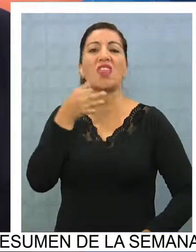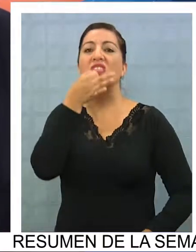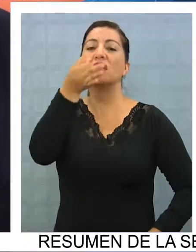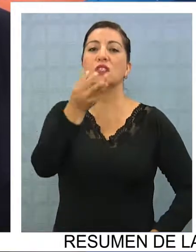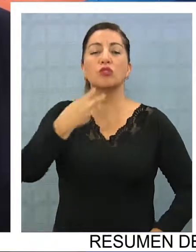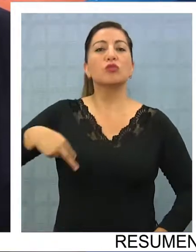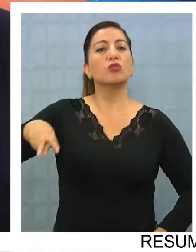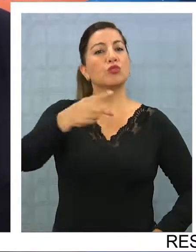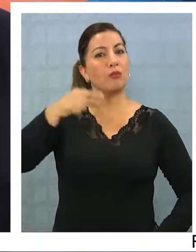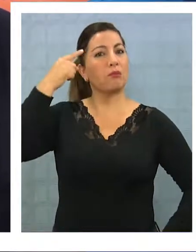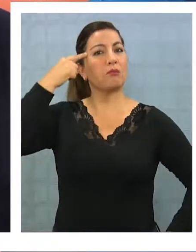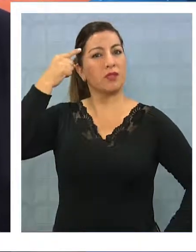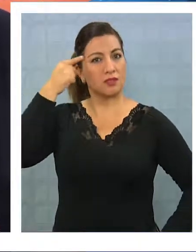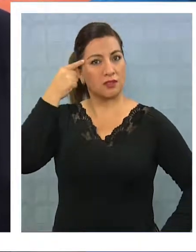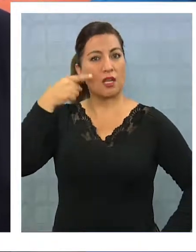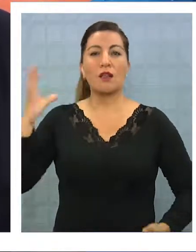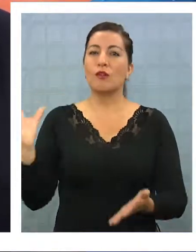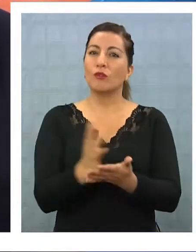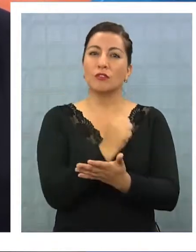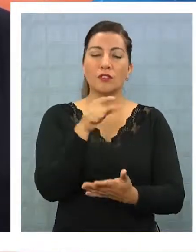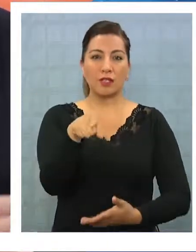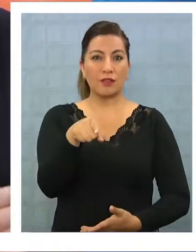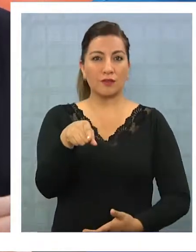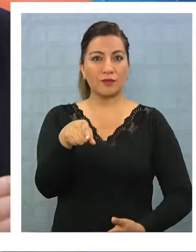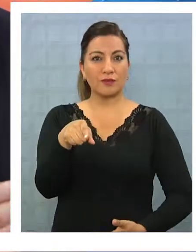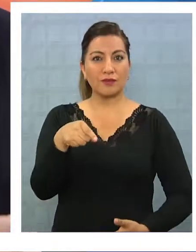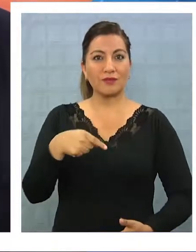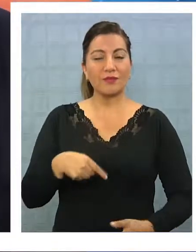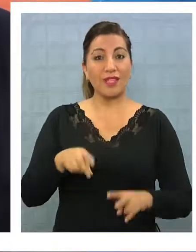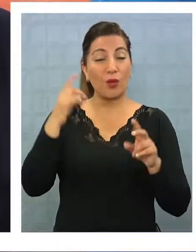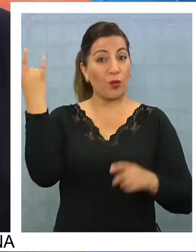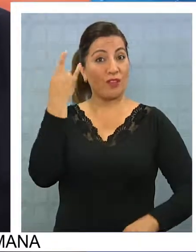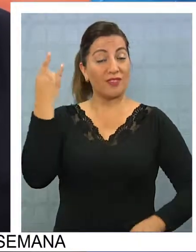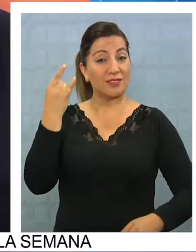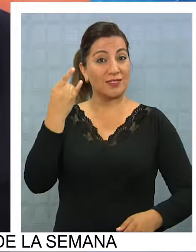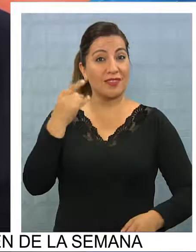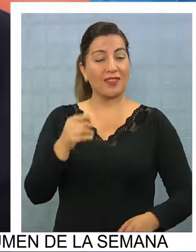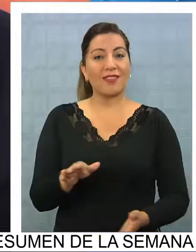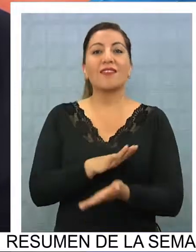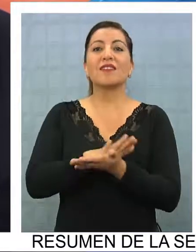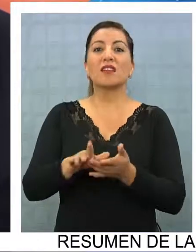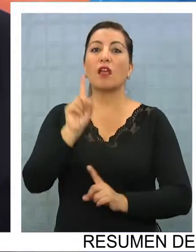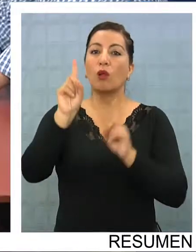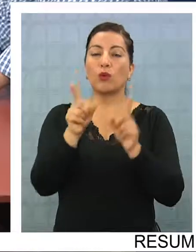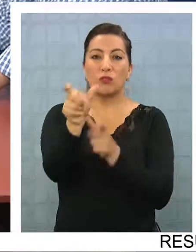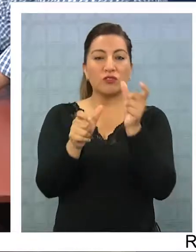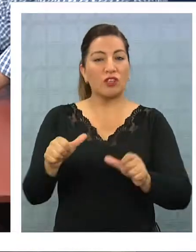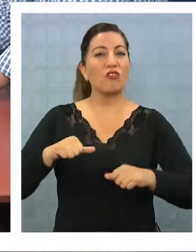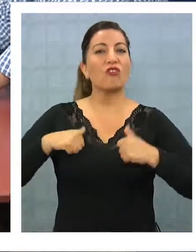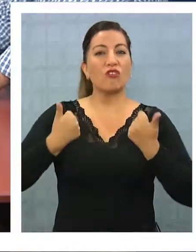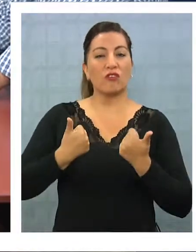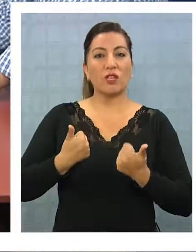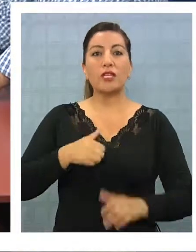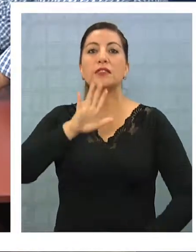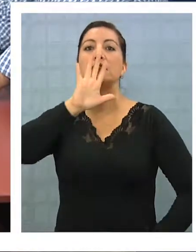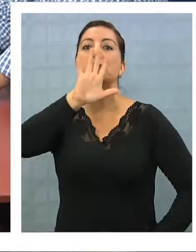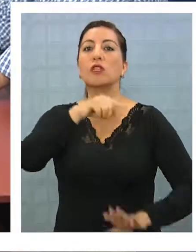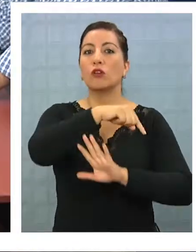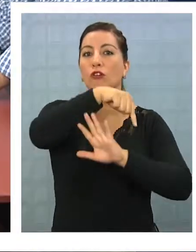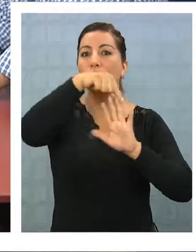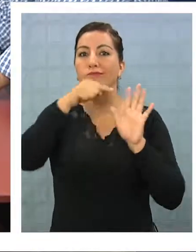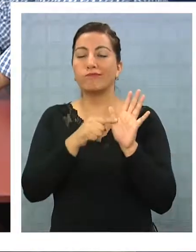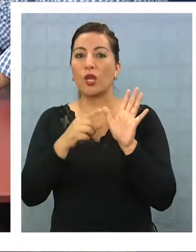mire, vamos a buscar y vamos a lograr la gratuidad para los jóvenes que provienen de los 5